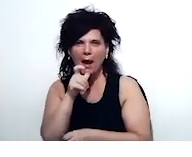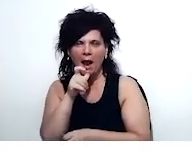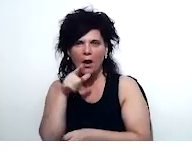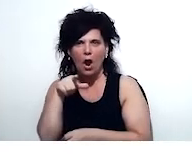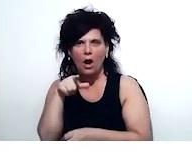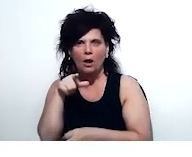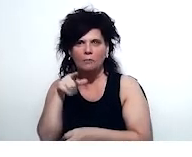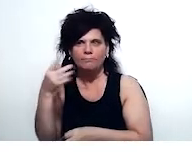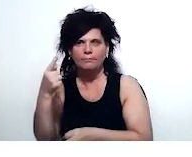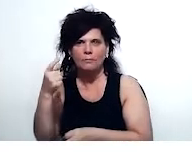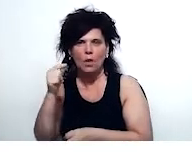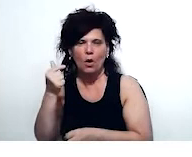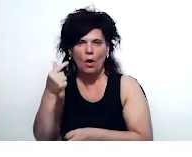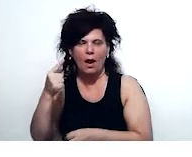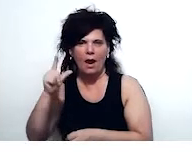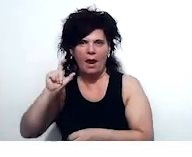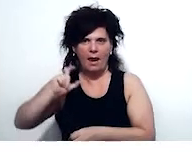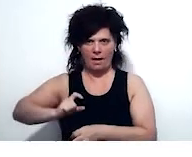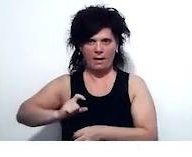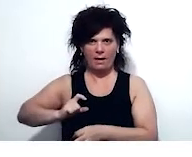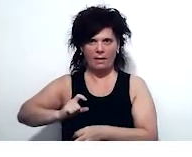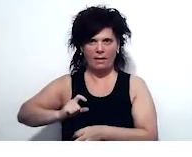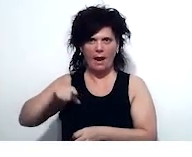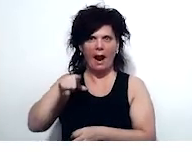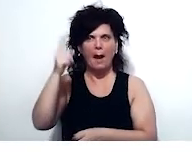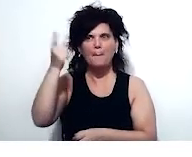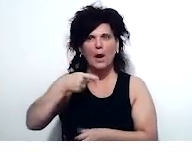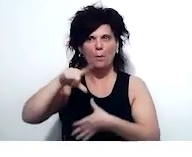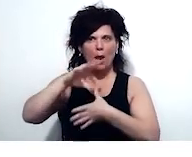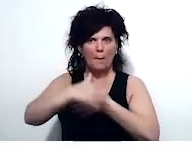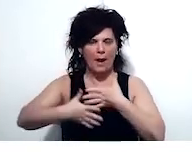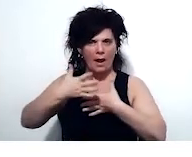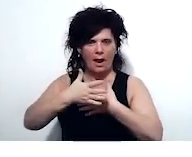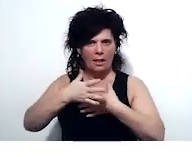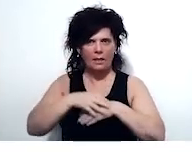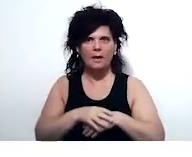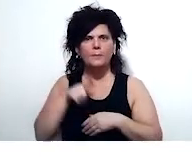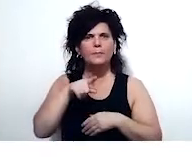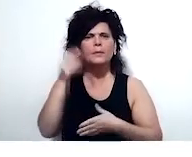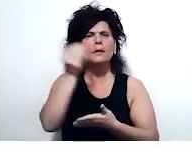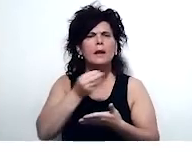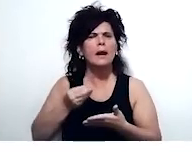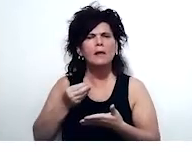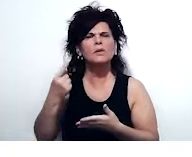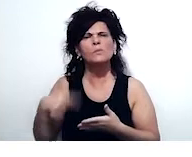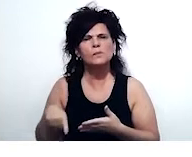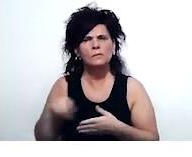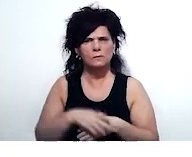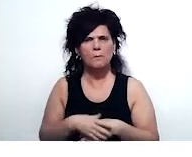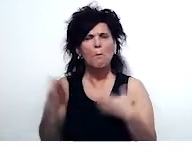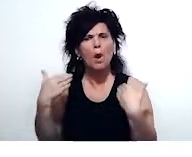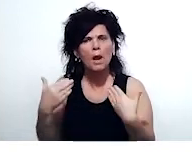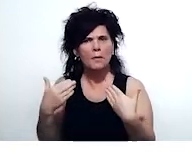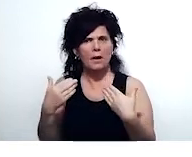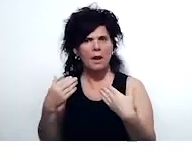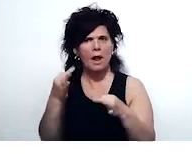más ingresos, el quintil 5, que es el de más ingresos. Y acá tenemos el promedio de América Latina y también. ¿Qué dice este gráfico? Las